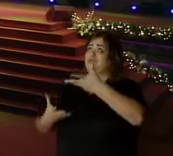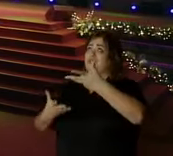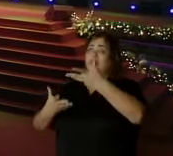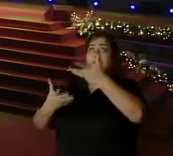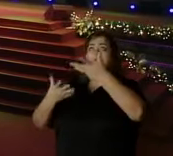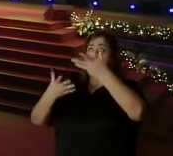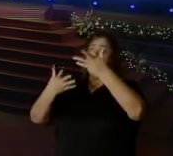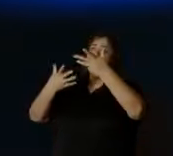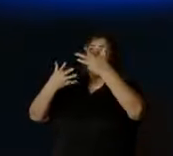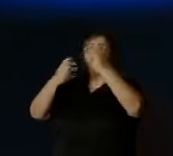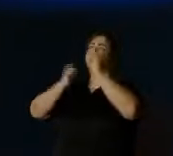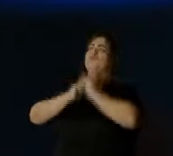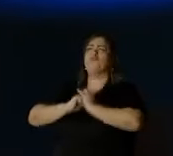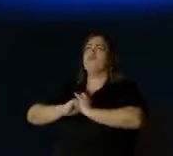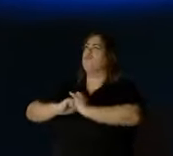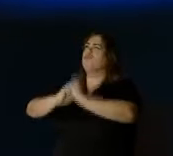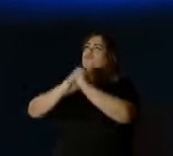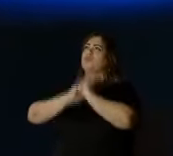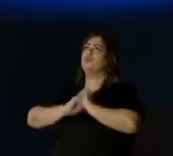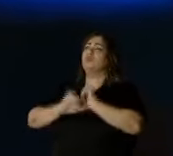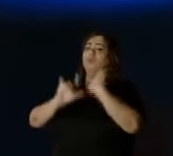que te amo